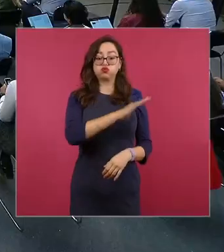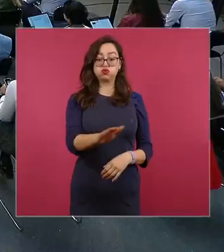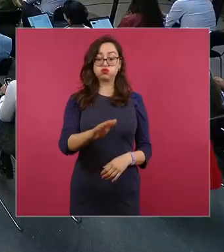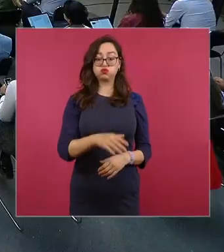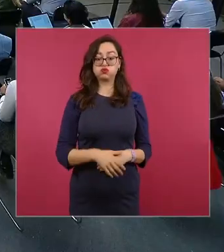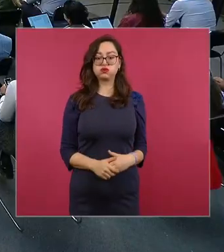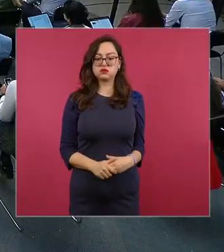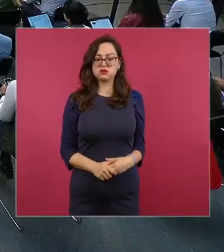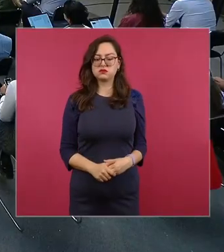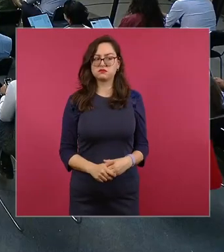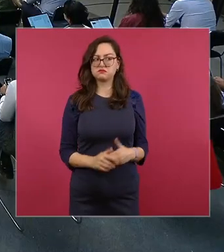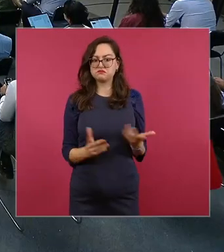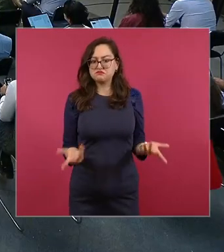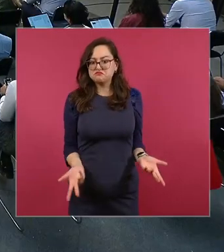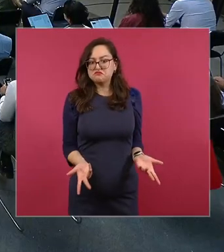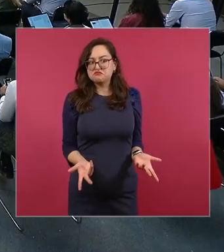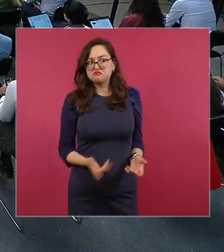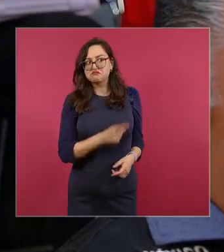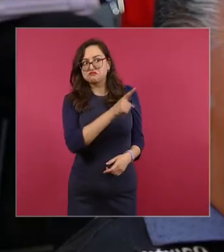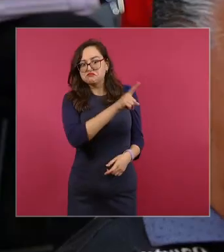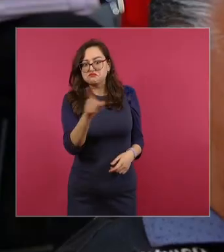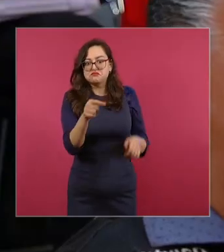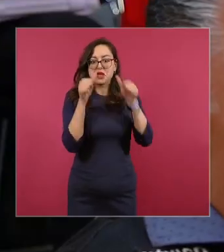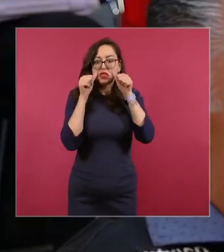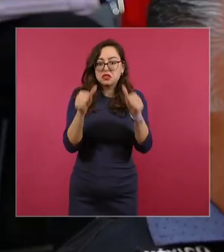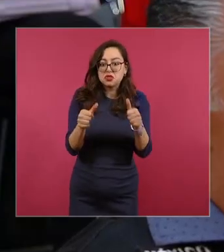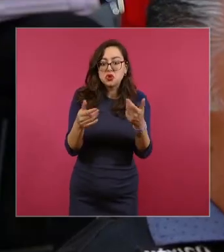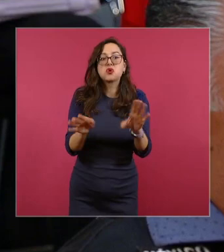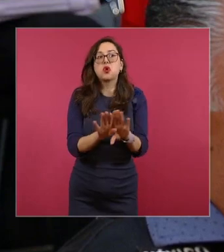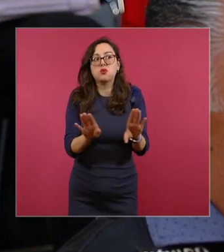Y yo pregunto, ¿qué están haciendo?